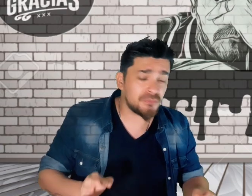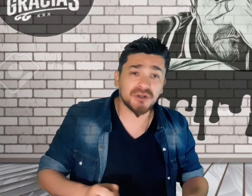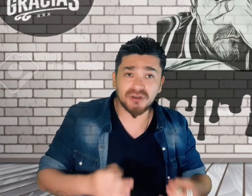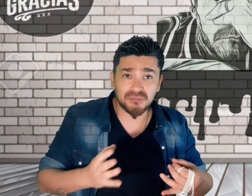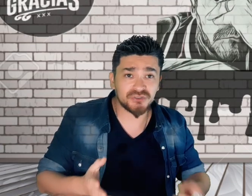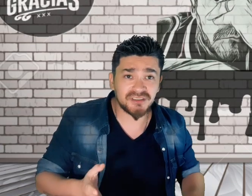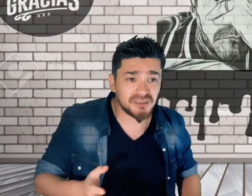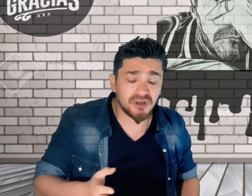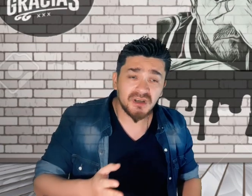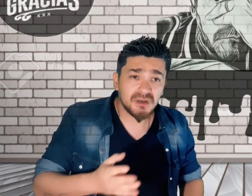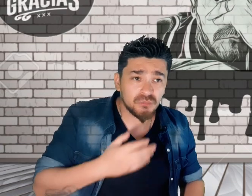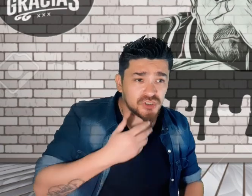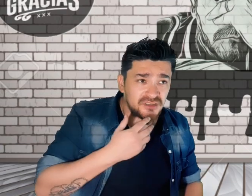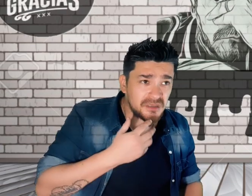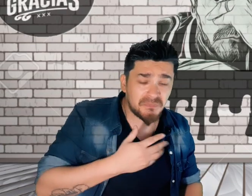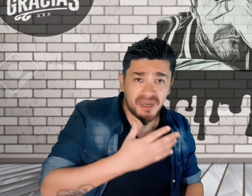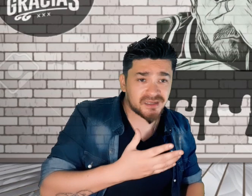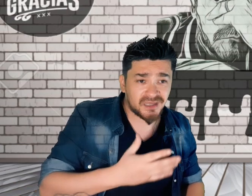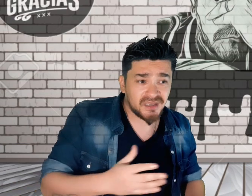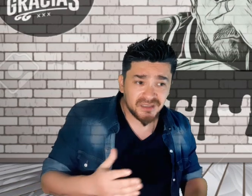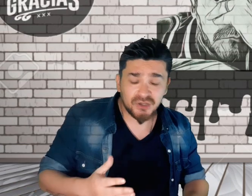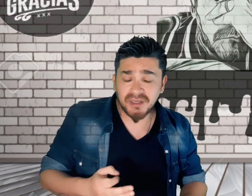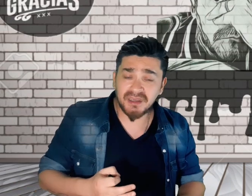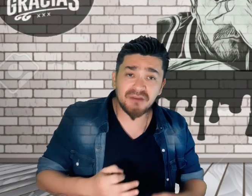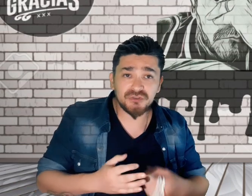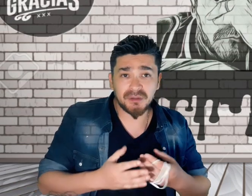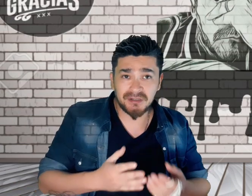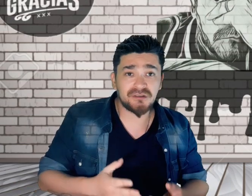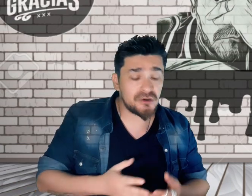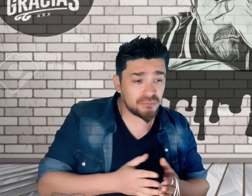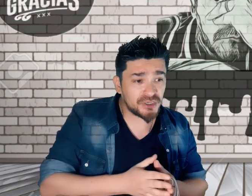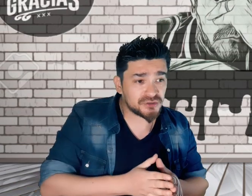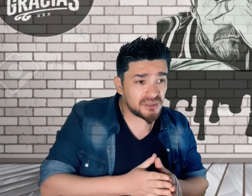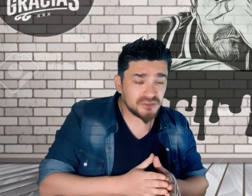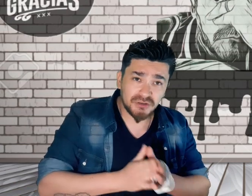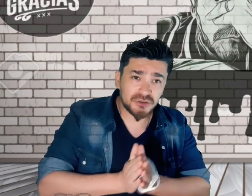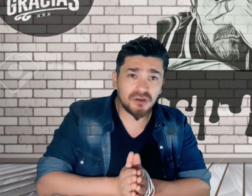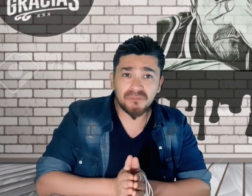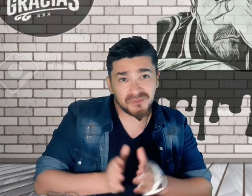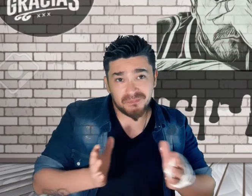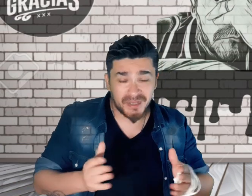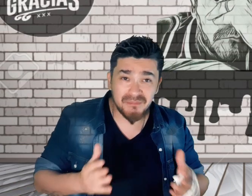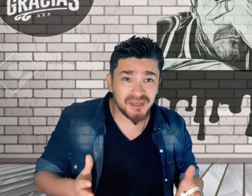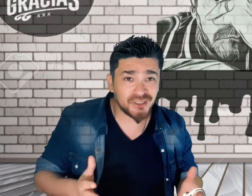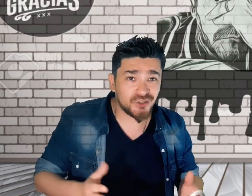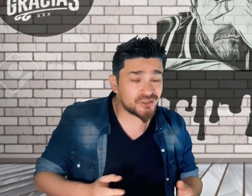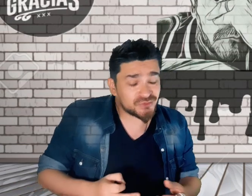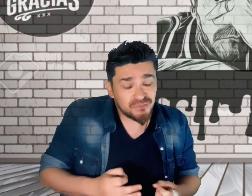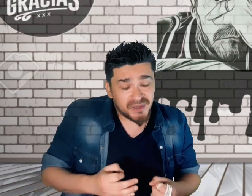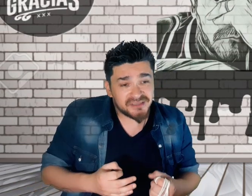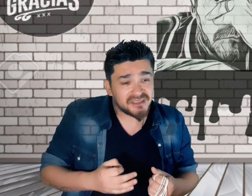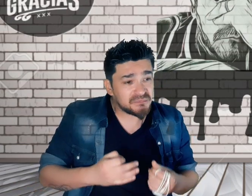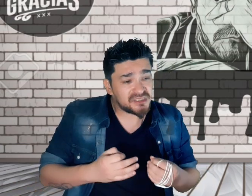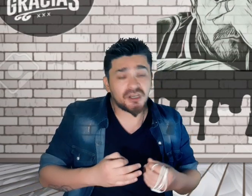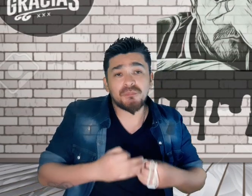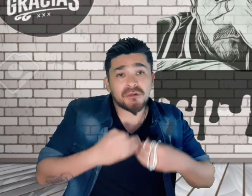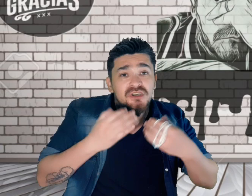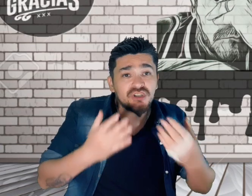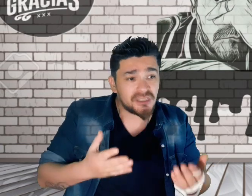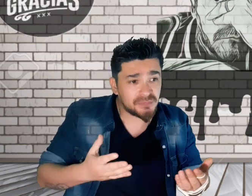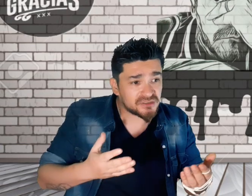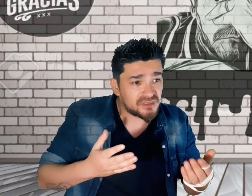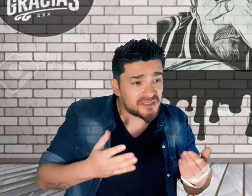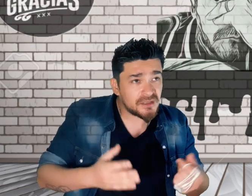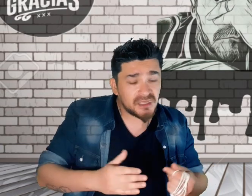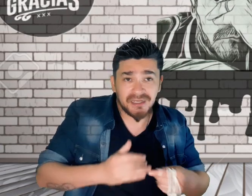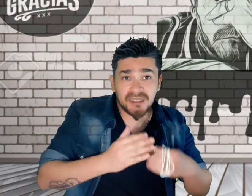un aeropuerto hermosísimo. Muchos dicen, ¿para qué? Creo que es fundamental un aeropuerto, sobre todo para México, ¿no? Que es un país visitado por